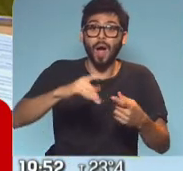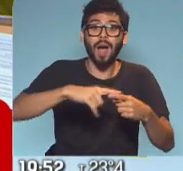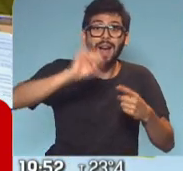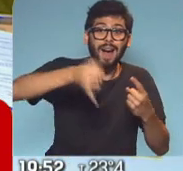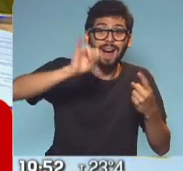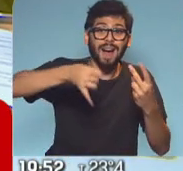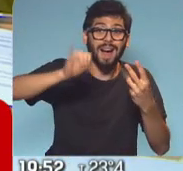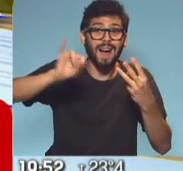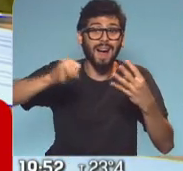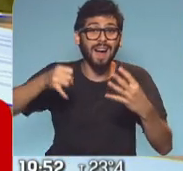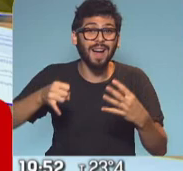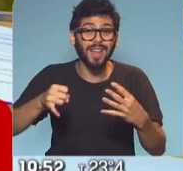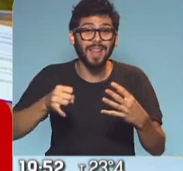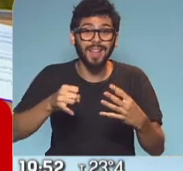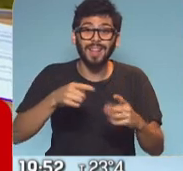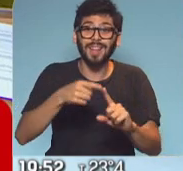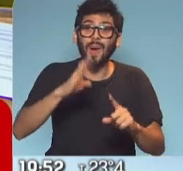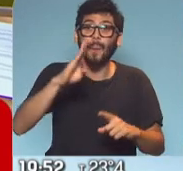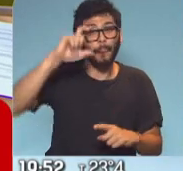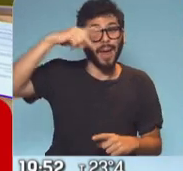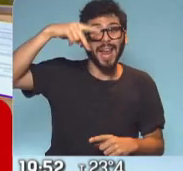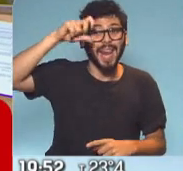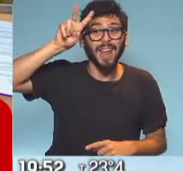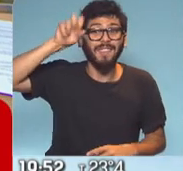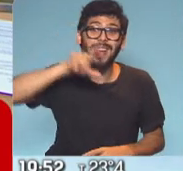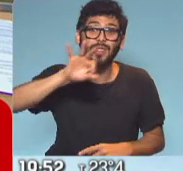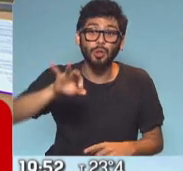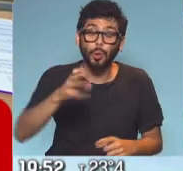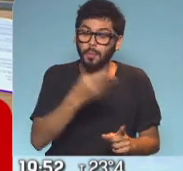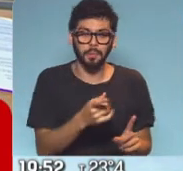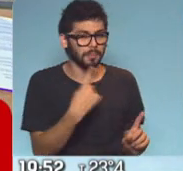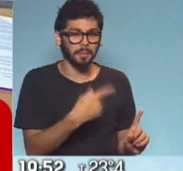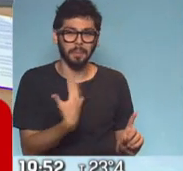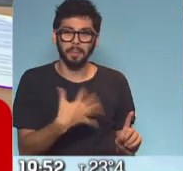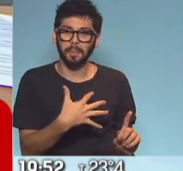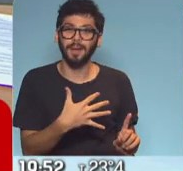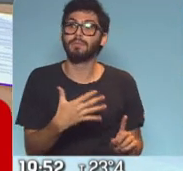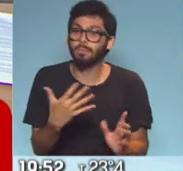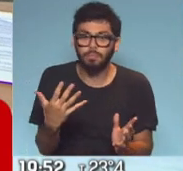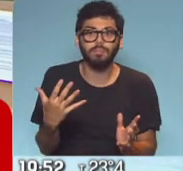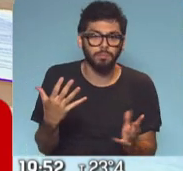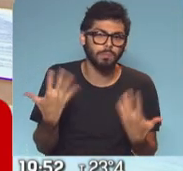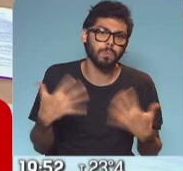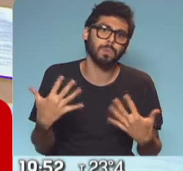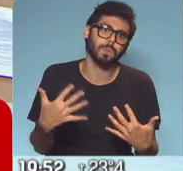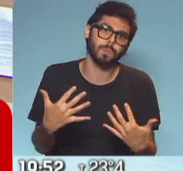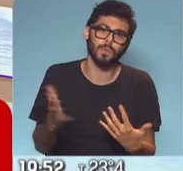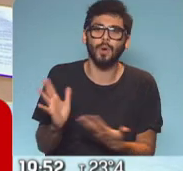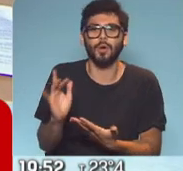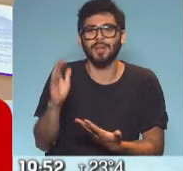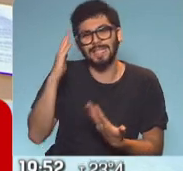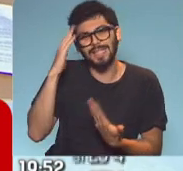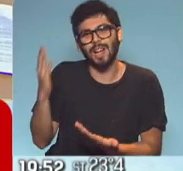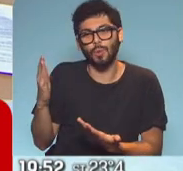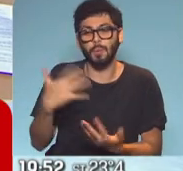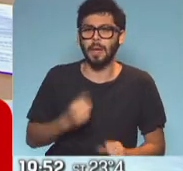el Benevento de visitante. Me gusta cuando Pablo Tiburcio se pone así. Pero no, es un saludo. Sí, porque, sí. Viste, me pongo un poquito nervioso y